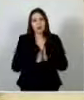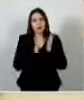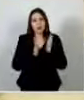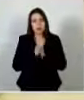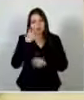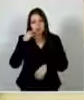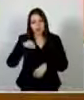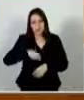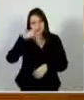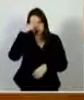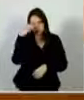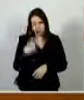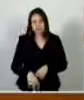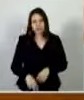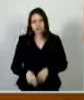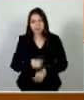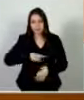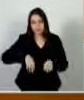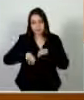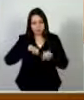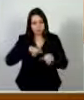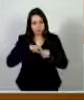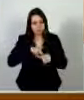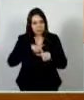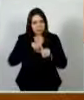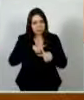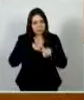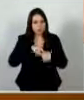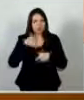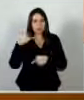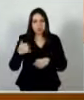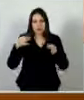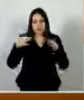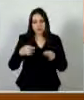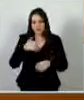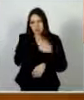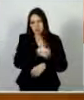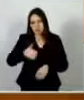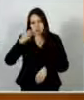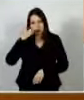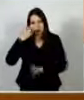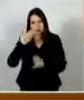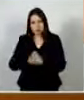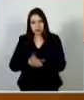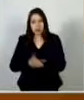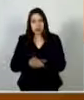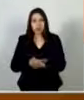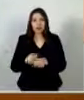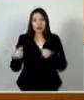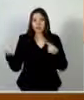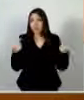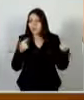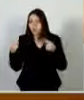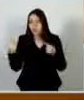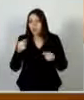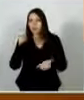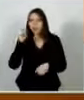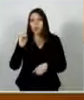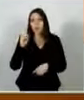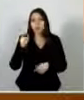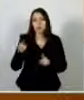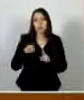nuestro país. Sigamos trabajando, hagámoslo con responsabilidad, sin miramientos y sin poner